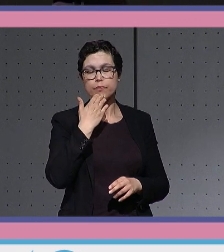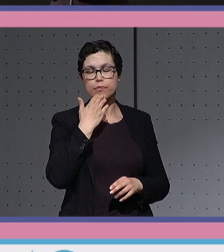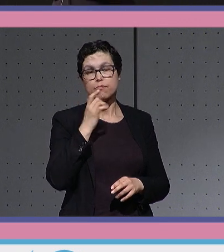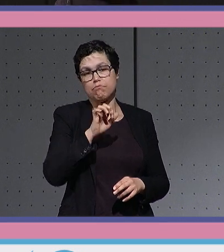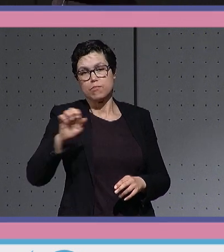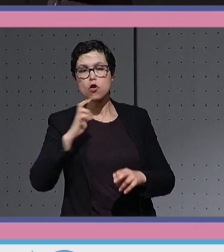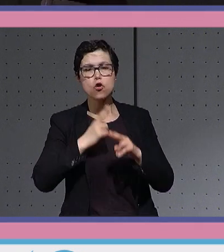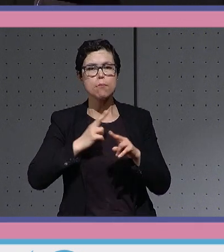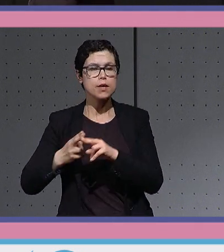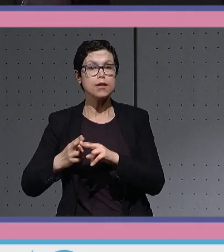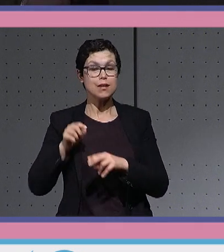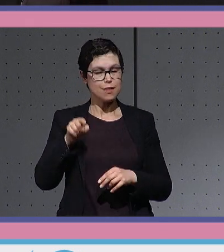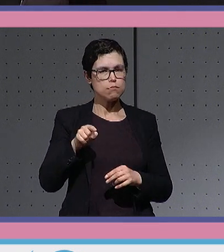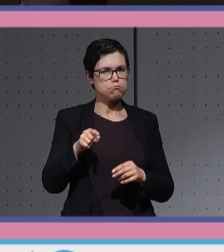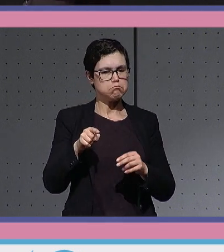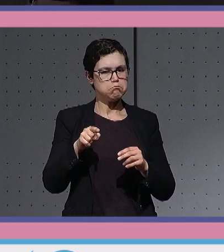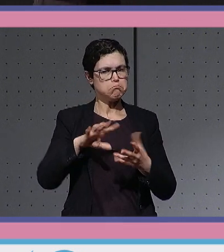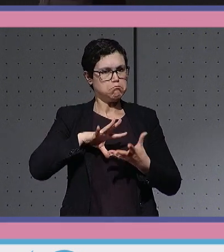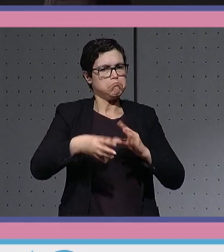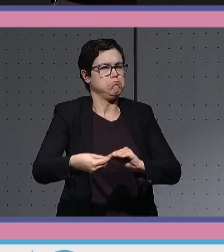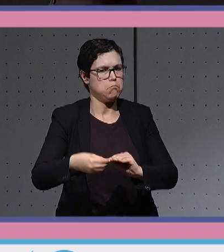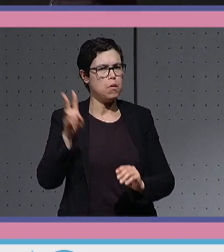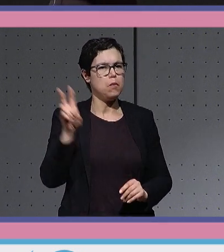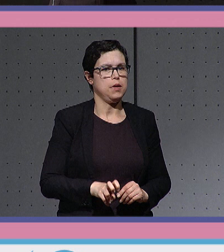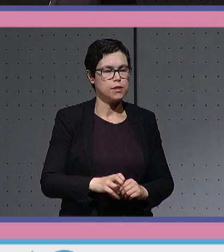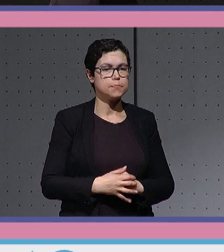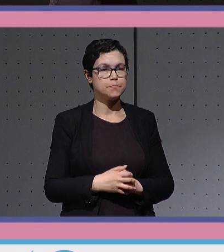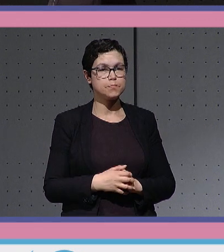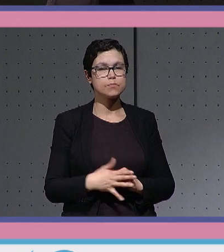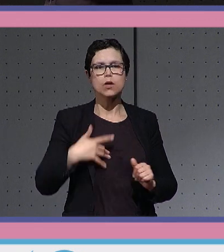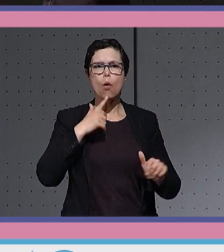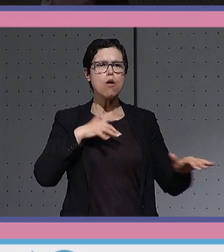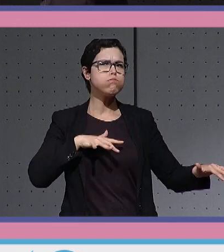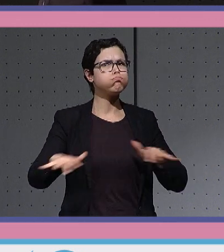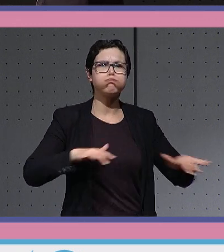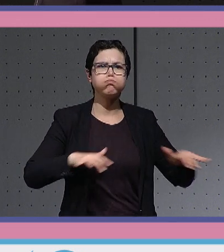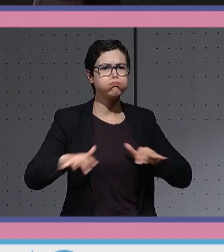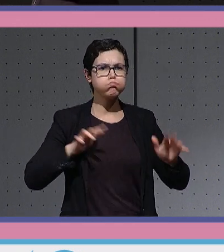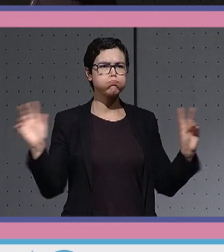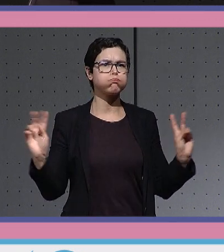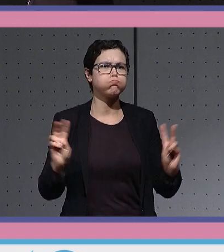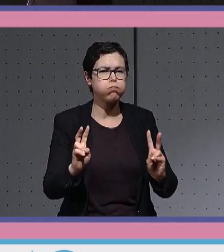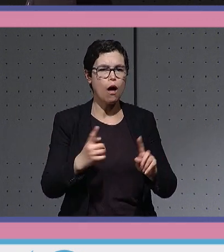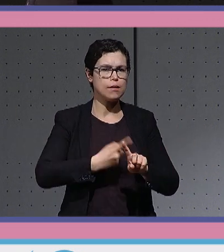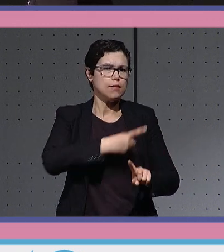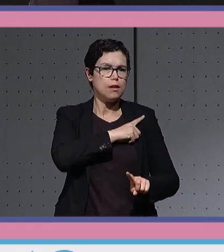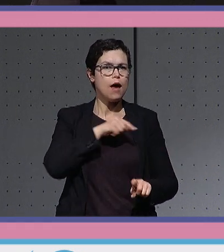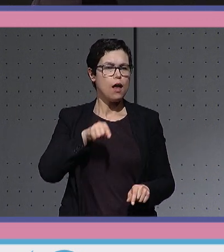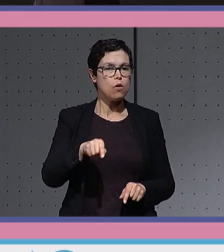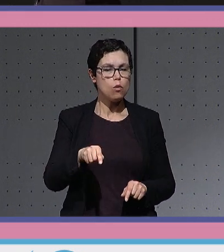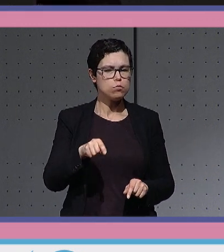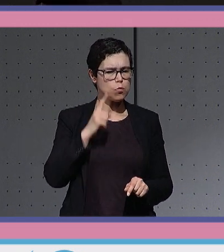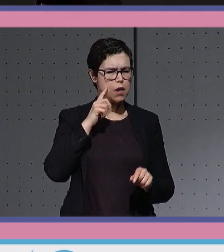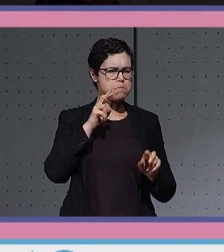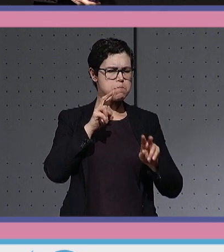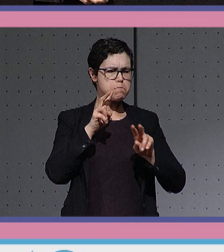Abilify, funcionan. O sea que en algunas ocasiones, es verdad que estas hiperactividades que no son TDAH, necesitamos darle una vuelta